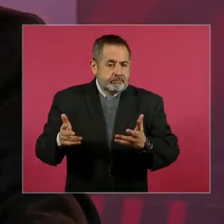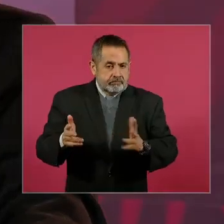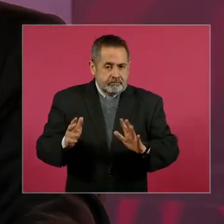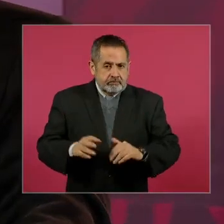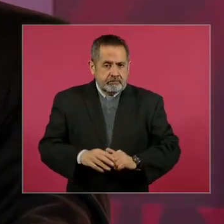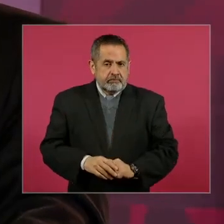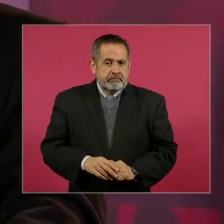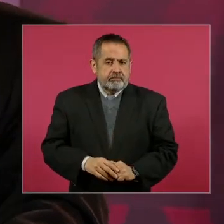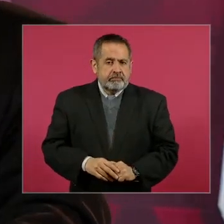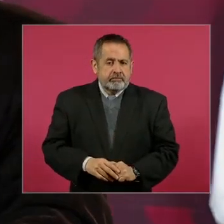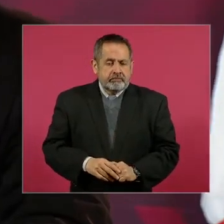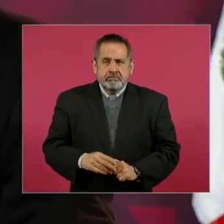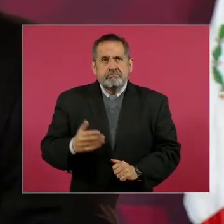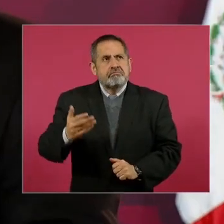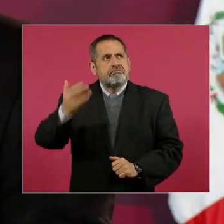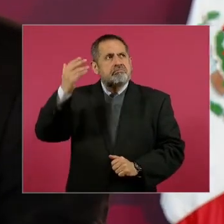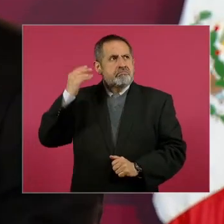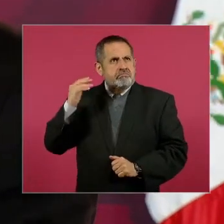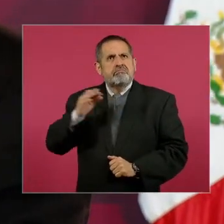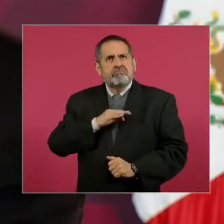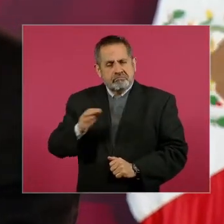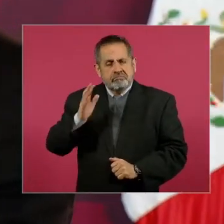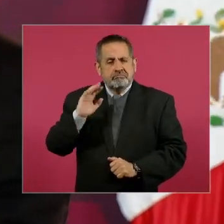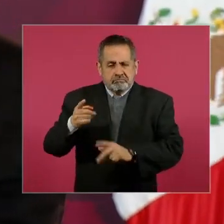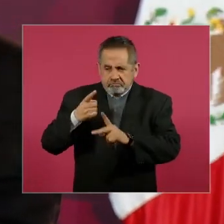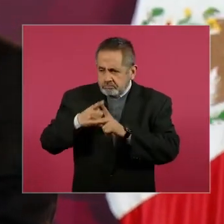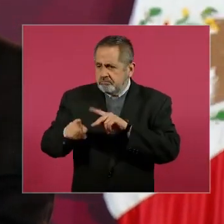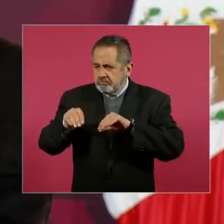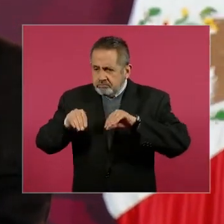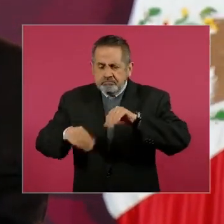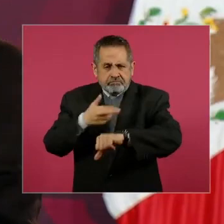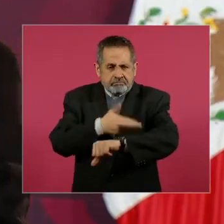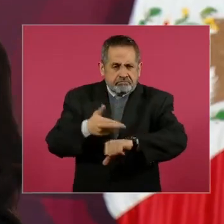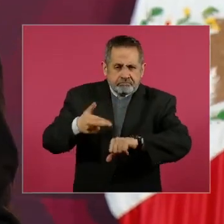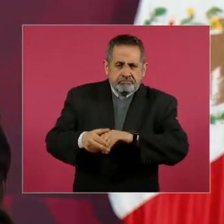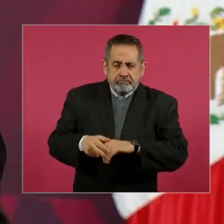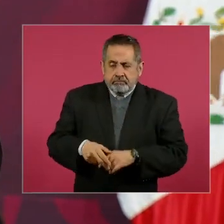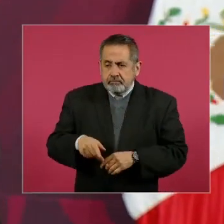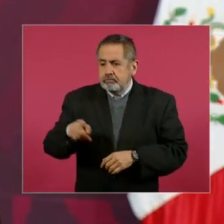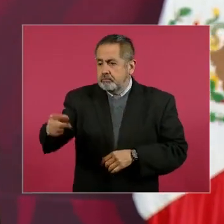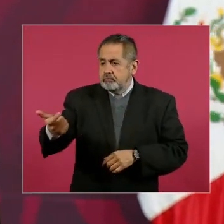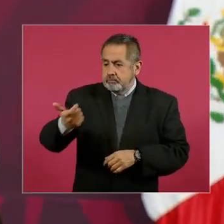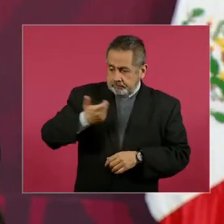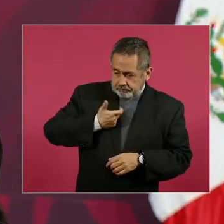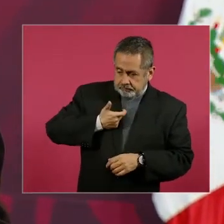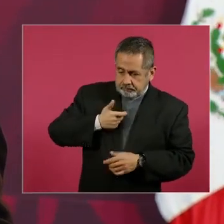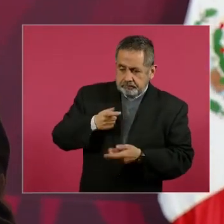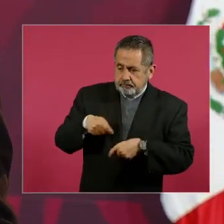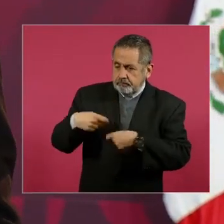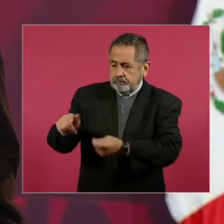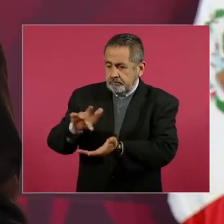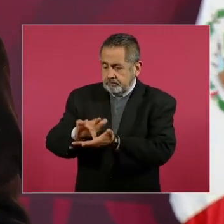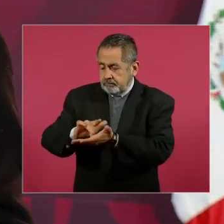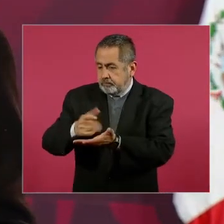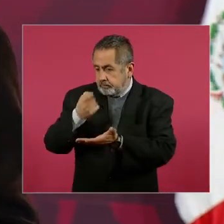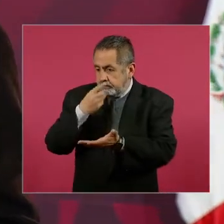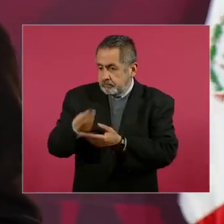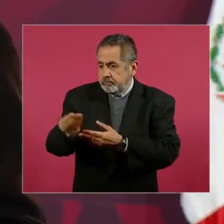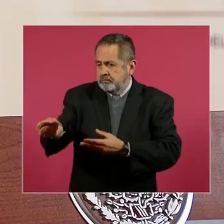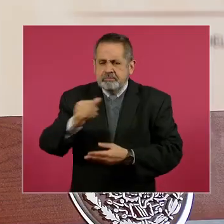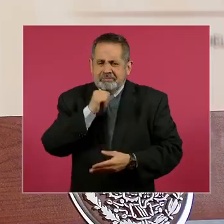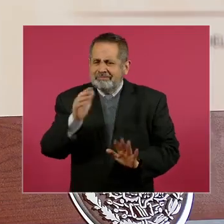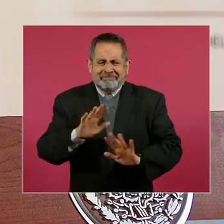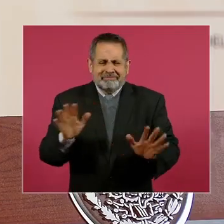ahora. Ya llevamos tiempo que no se cobran los medicamentos. Hay